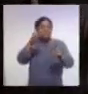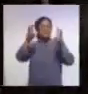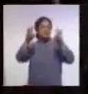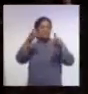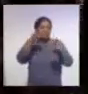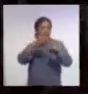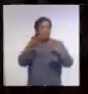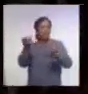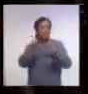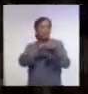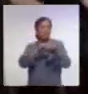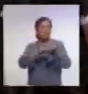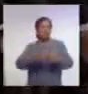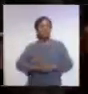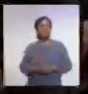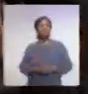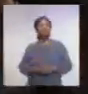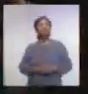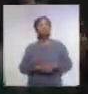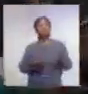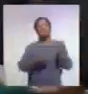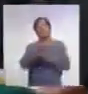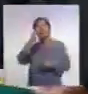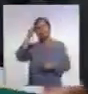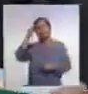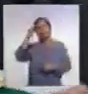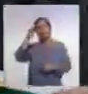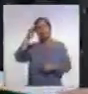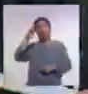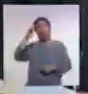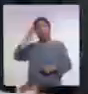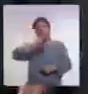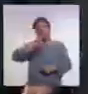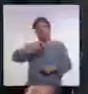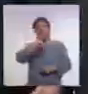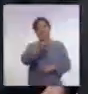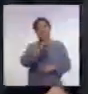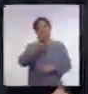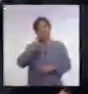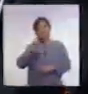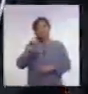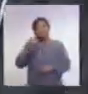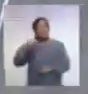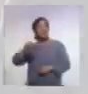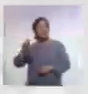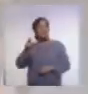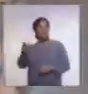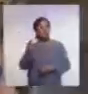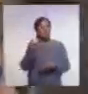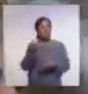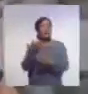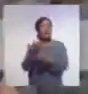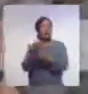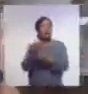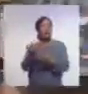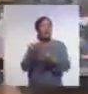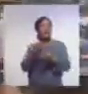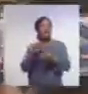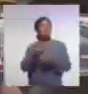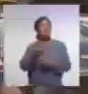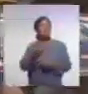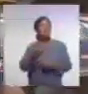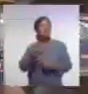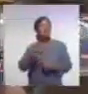designación, Leticia Mesa Canales, nueva oficial del Registro Civil de Santa Cruz Quiletla, expresó lo que implica este encargo. El compromiso